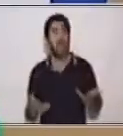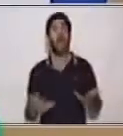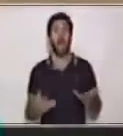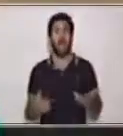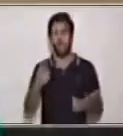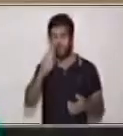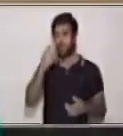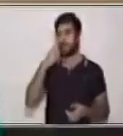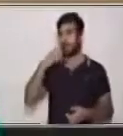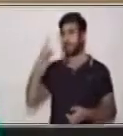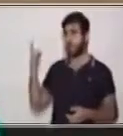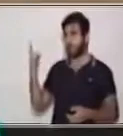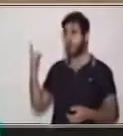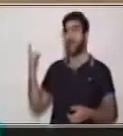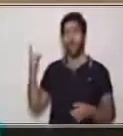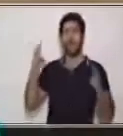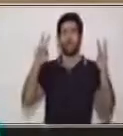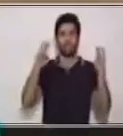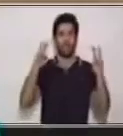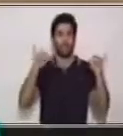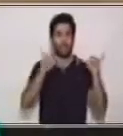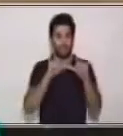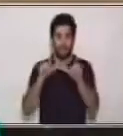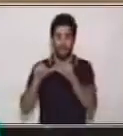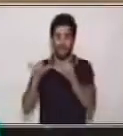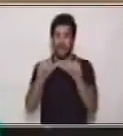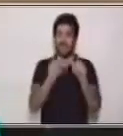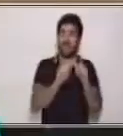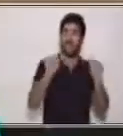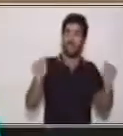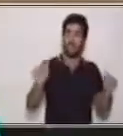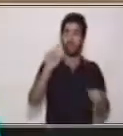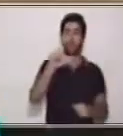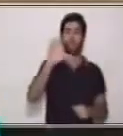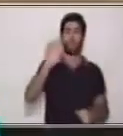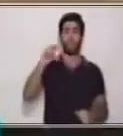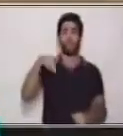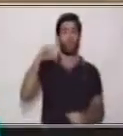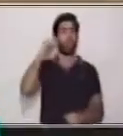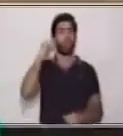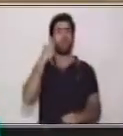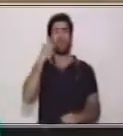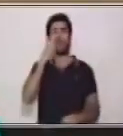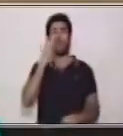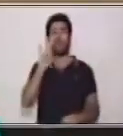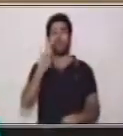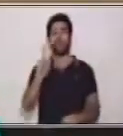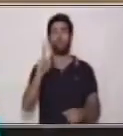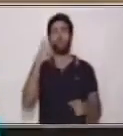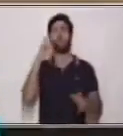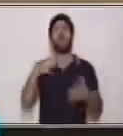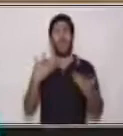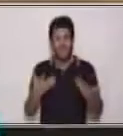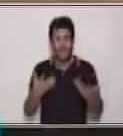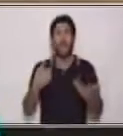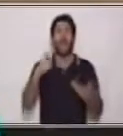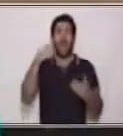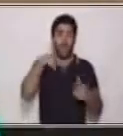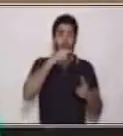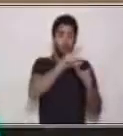de longitud son las que nos sirven para medir la distancia de un lugar hacia otro